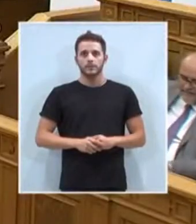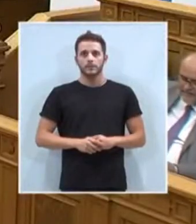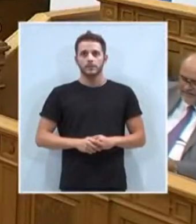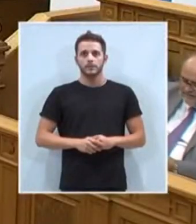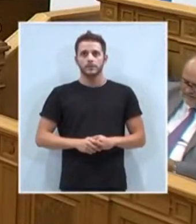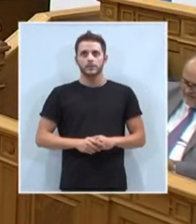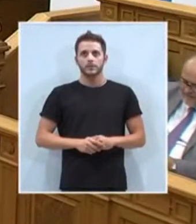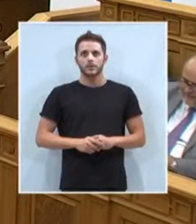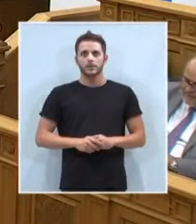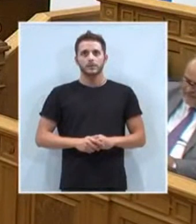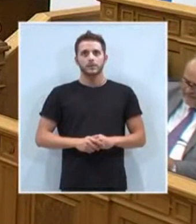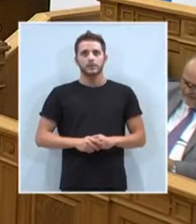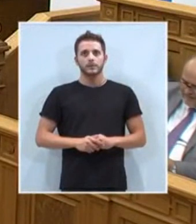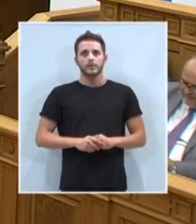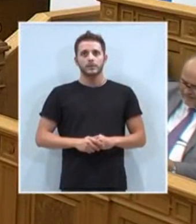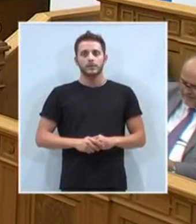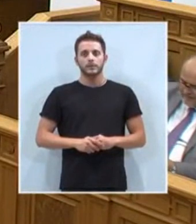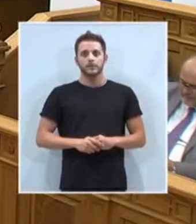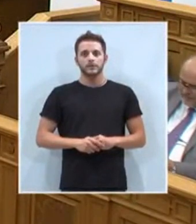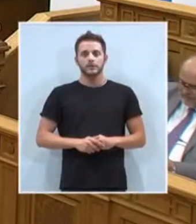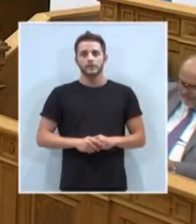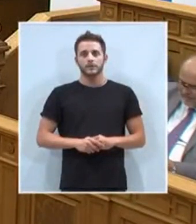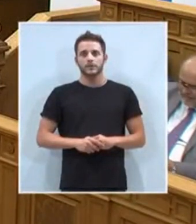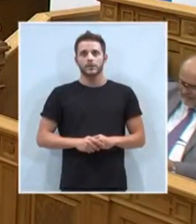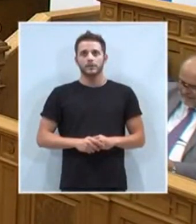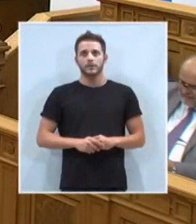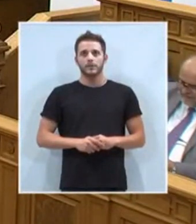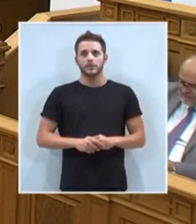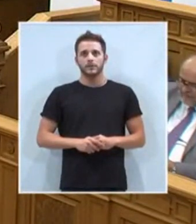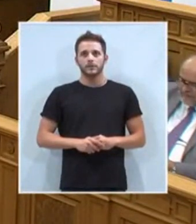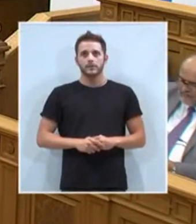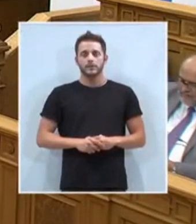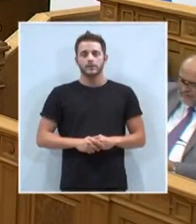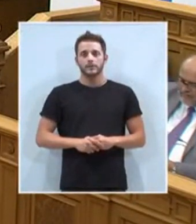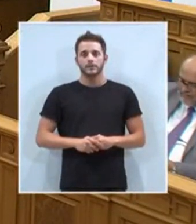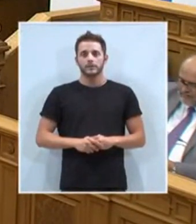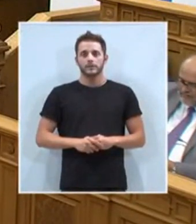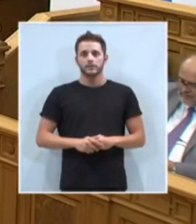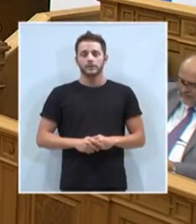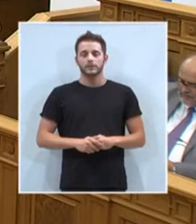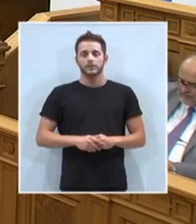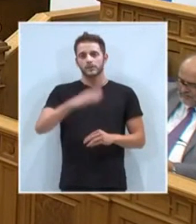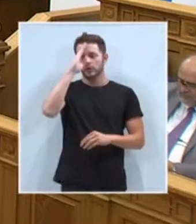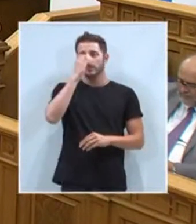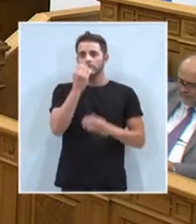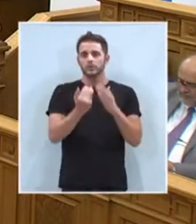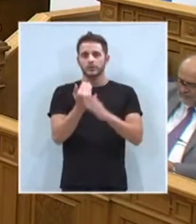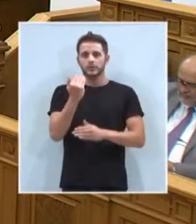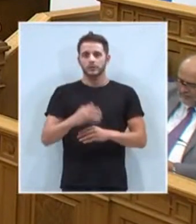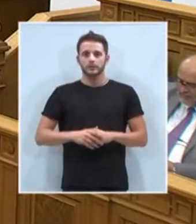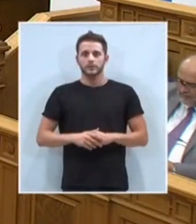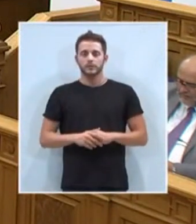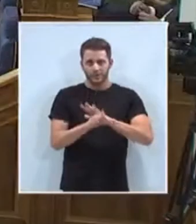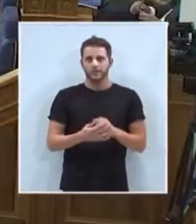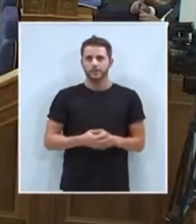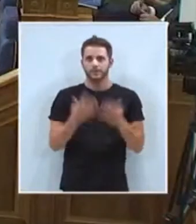los principales puntos de su programa electoral un programa ha dicho con mentalidad a largo plazo ocho años como mínimo el